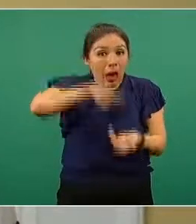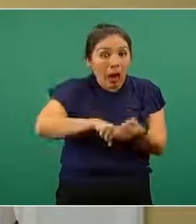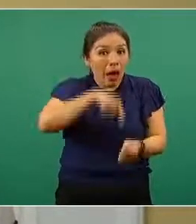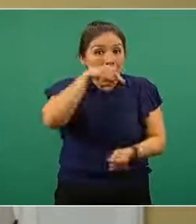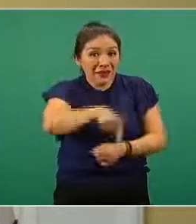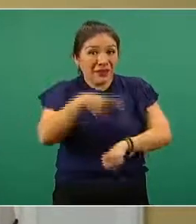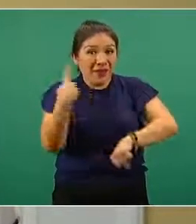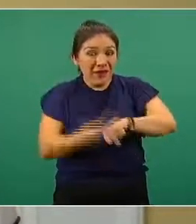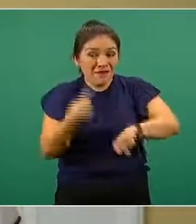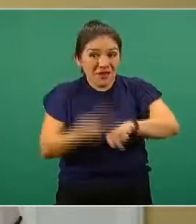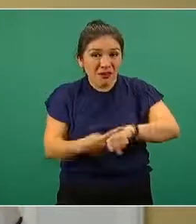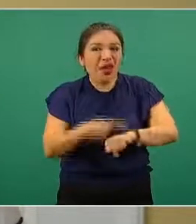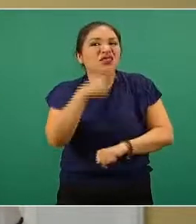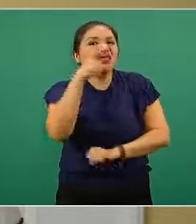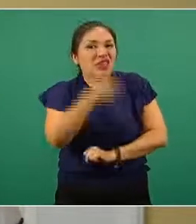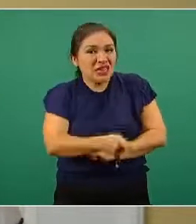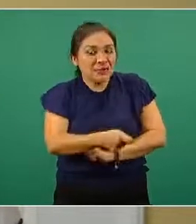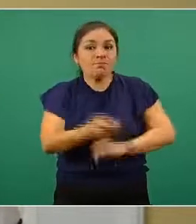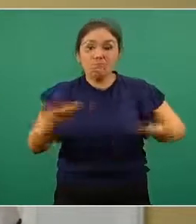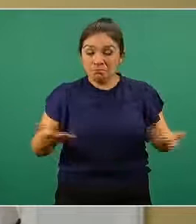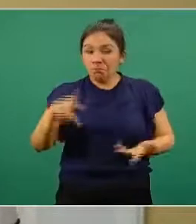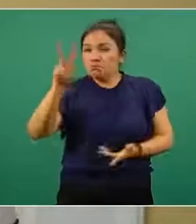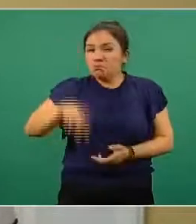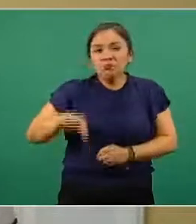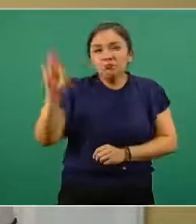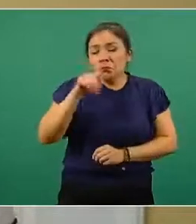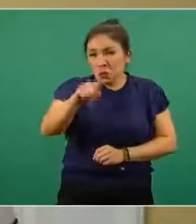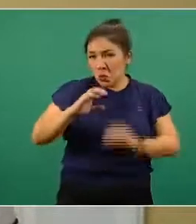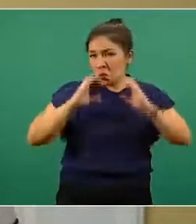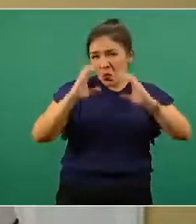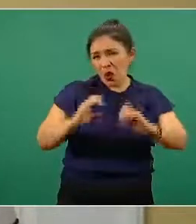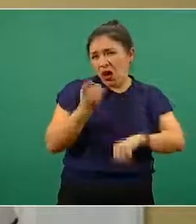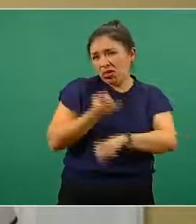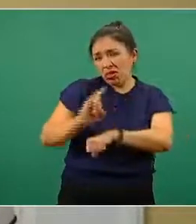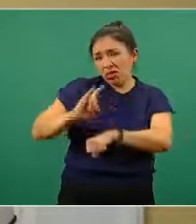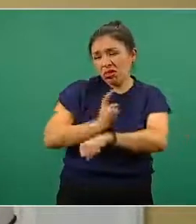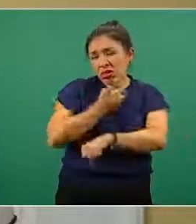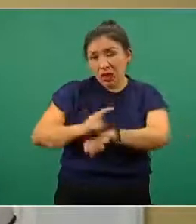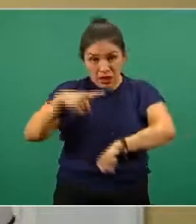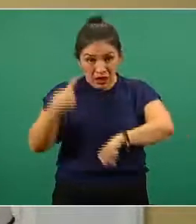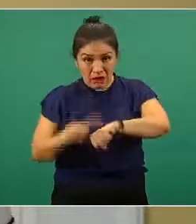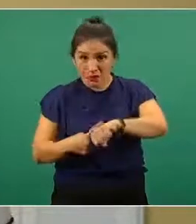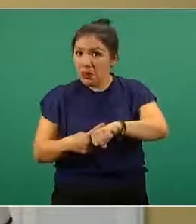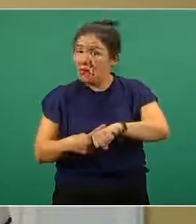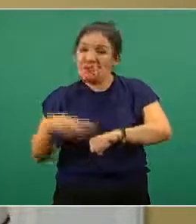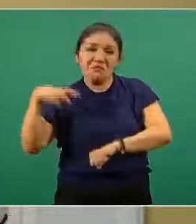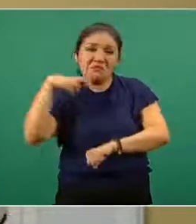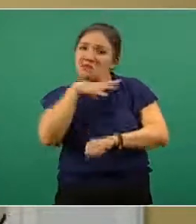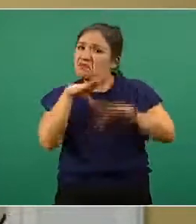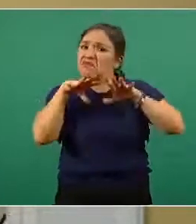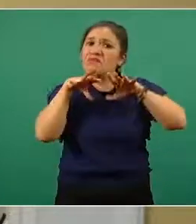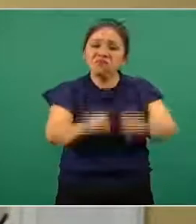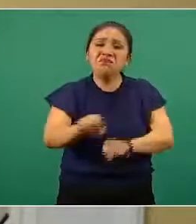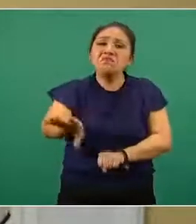esta enfermedad. Si ustedes no se cuidan, la enfermedad nos agarra, nos contagia y